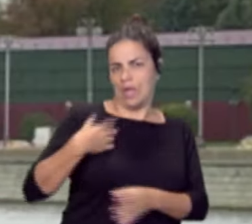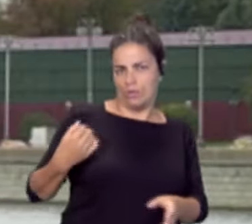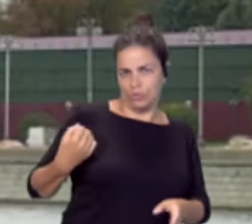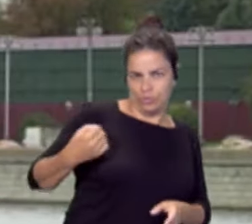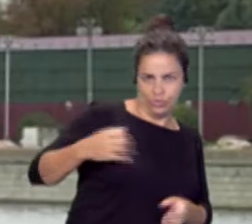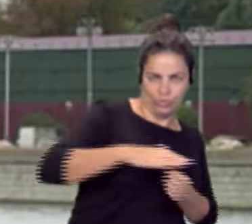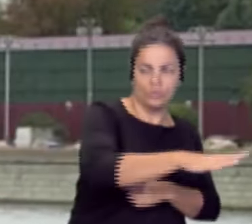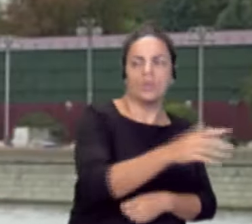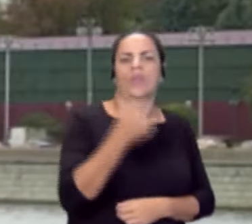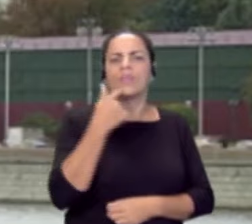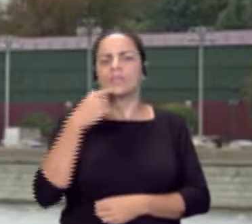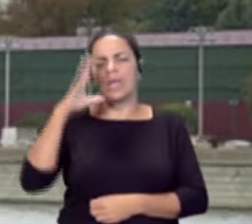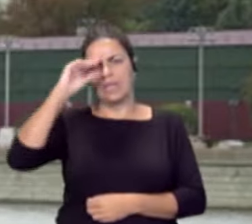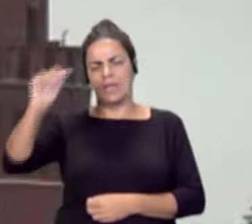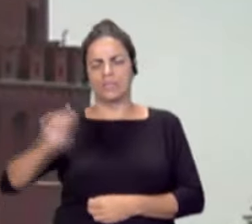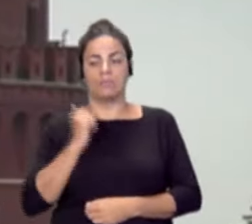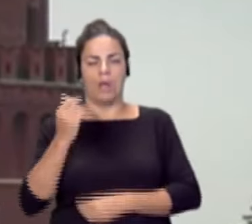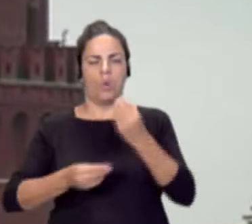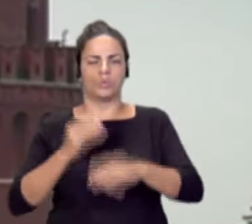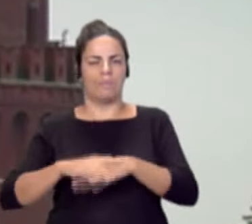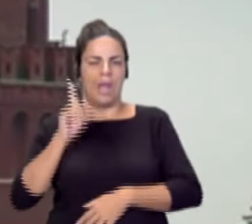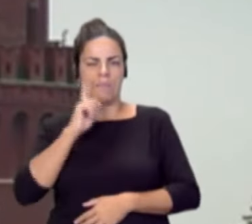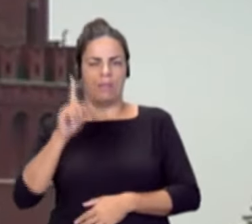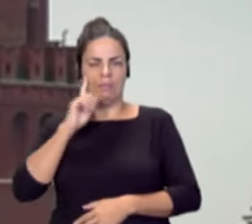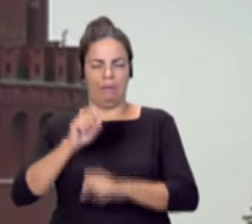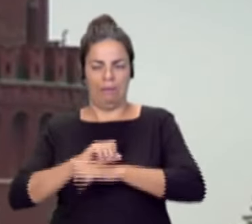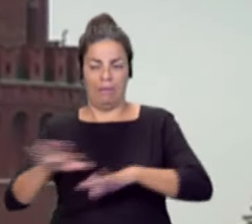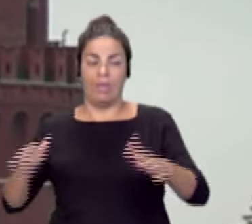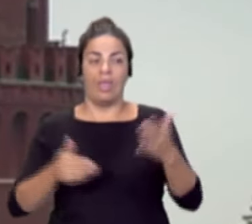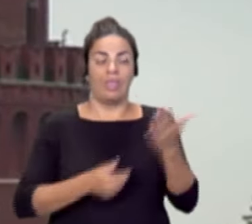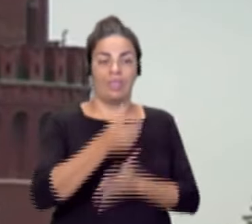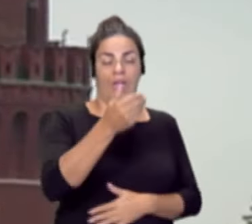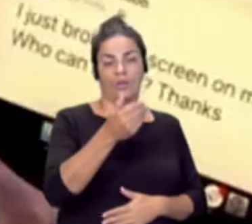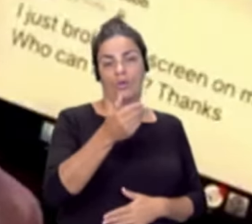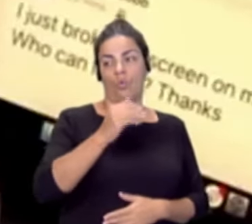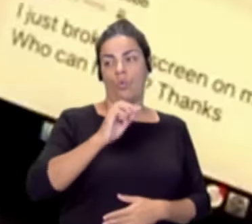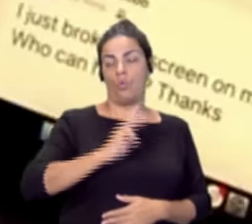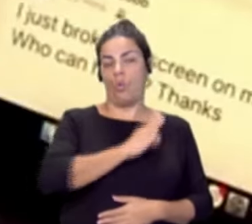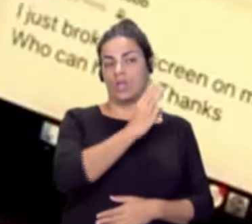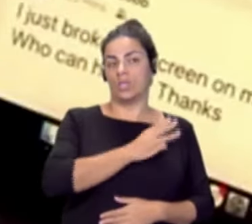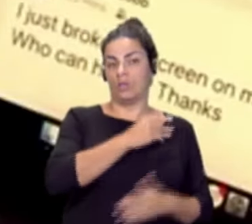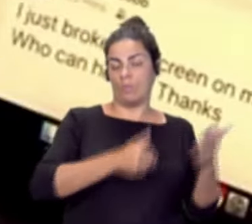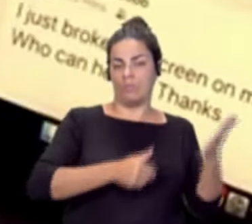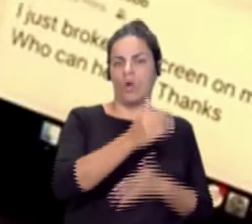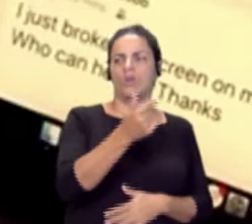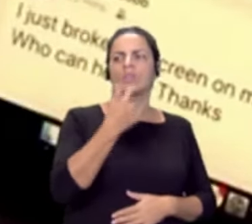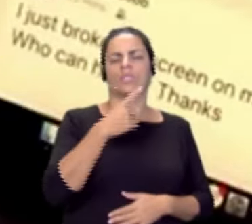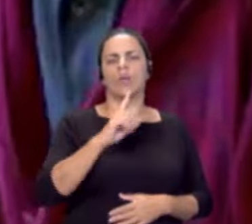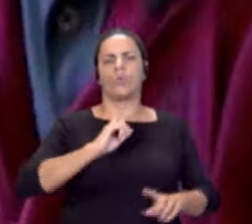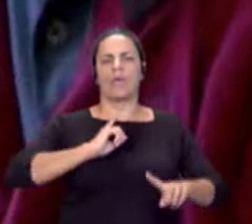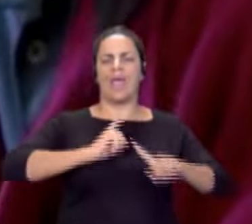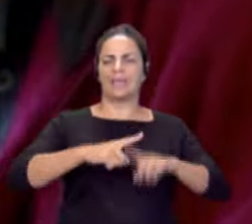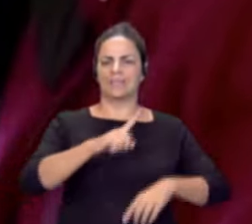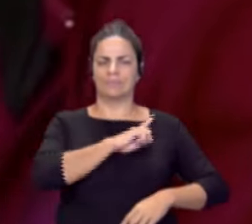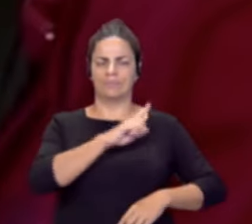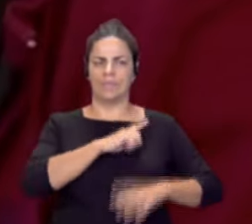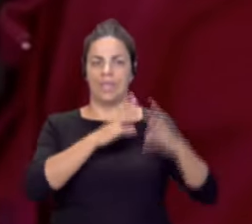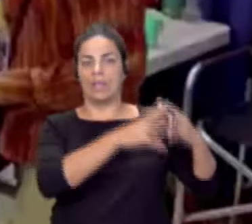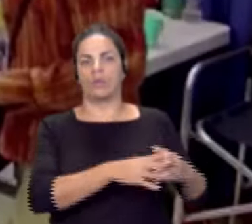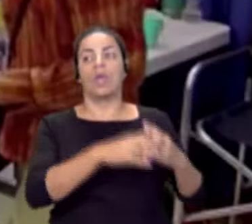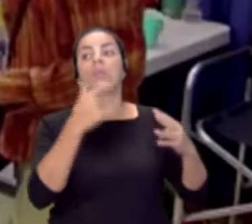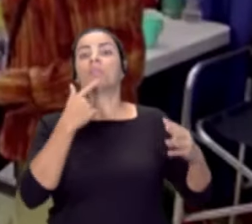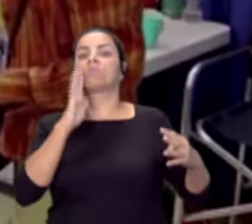artificial para crear bulos. El diario The Washington Post señala a un ex marín estadounidense que estaría presuntamente a sueldo de los servicios secretos